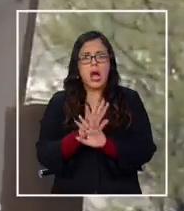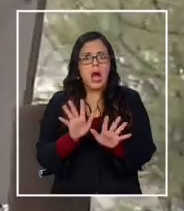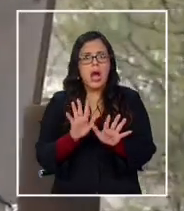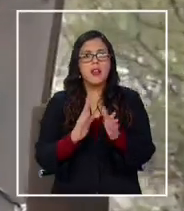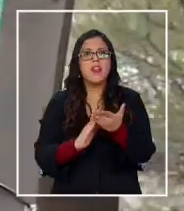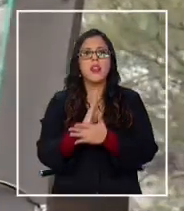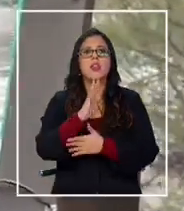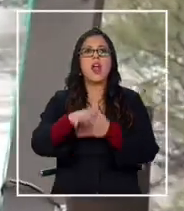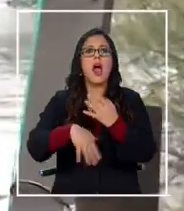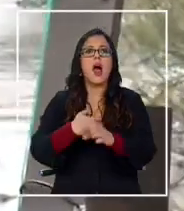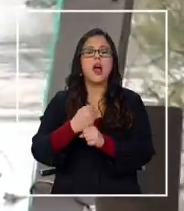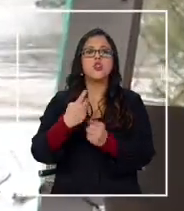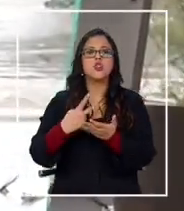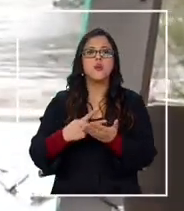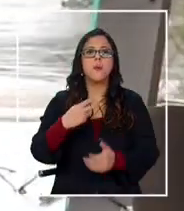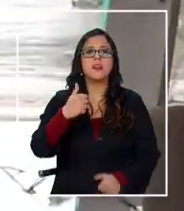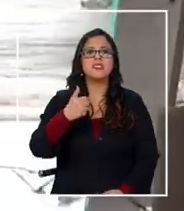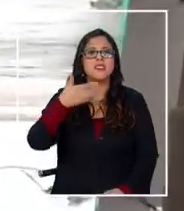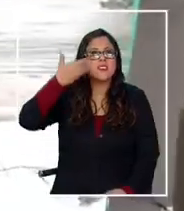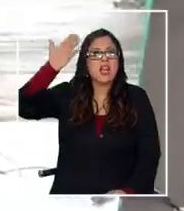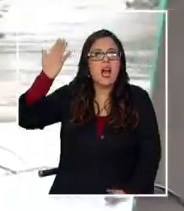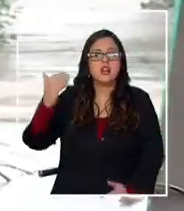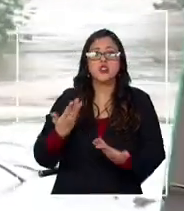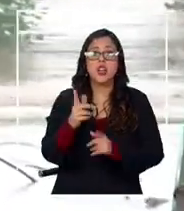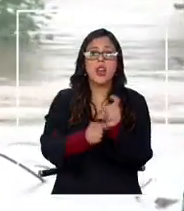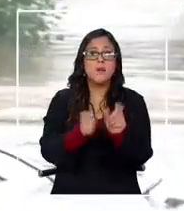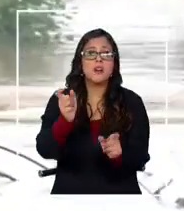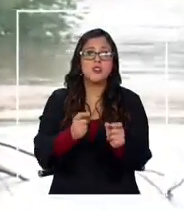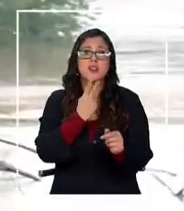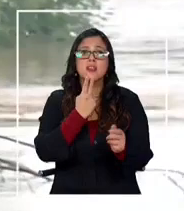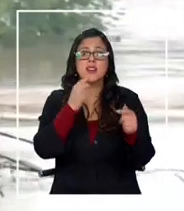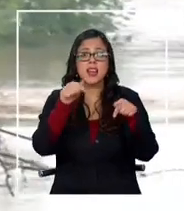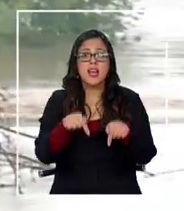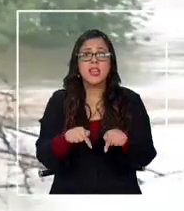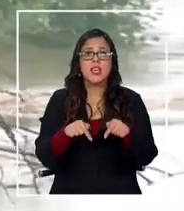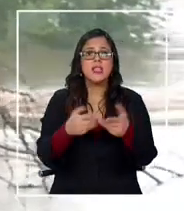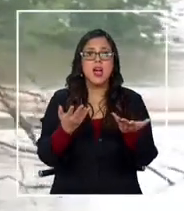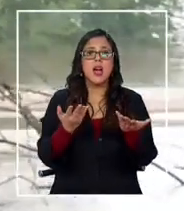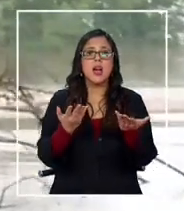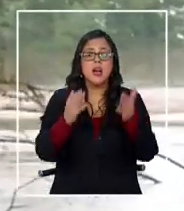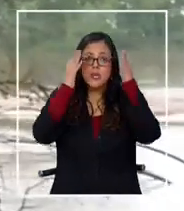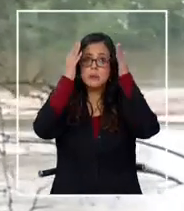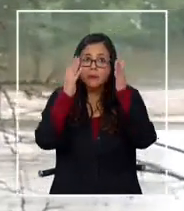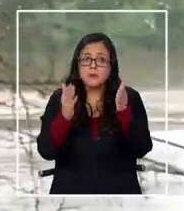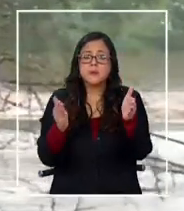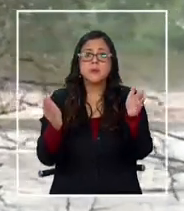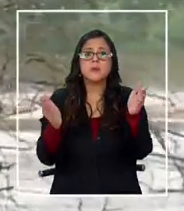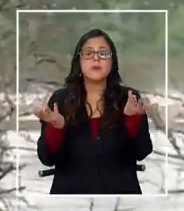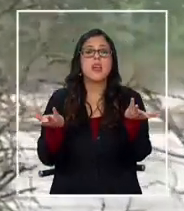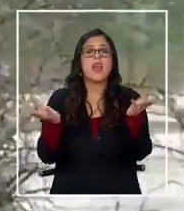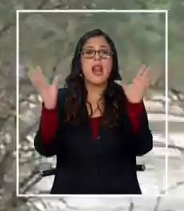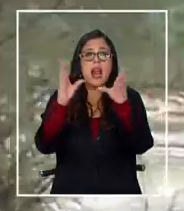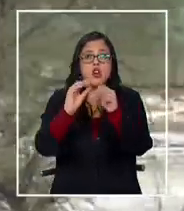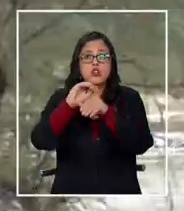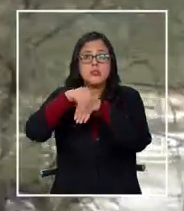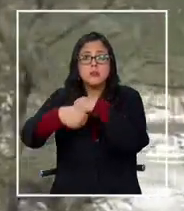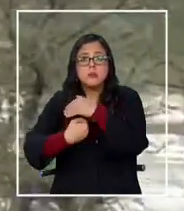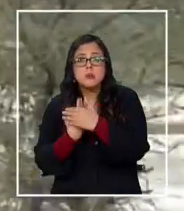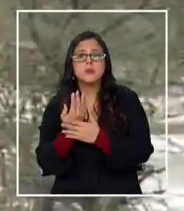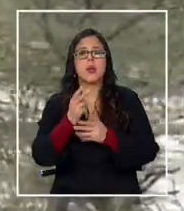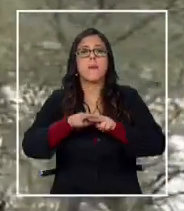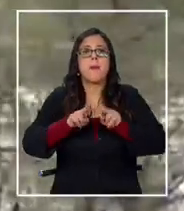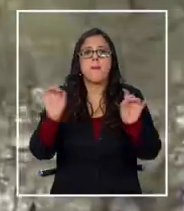2006, y es por eso que las personas que viven en este lugar han estado pendientes durante toda la noche y están también preparados para que